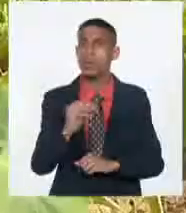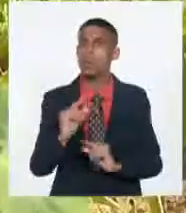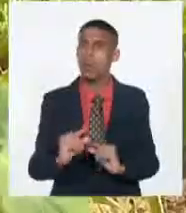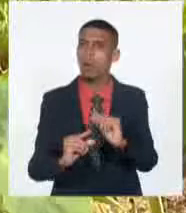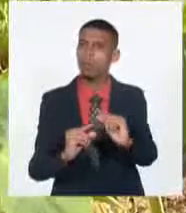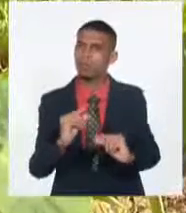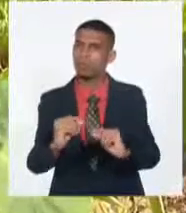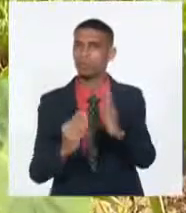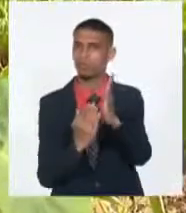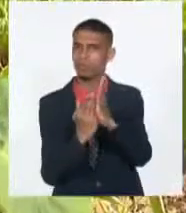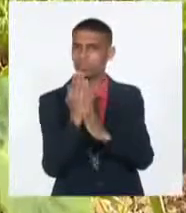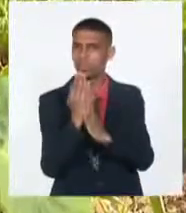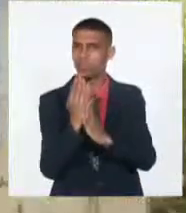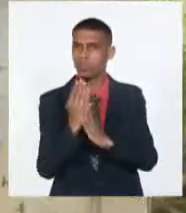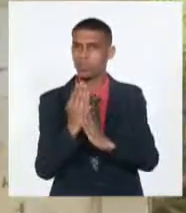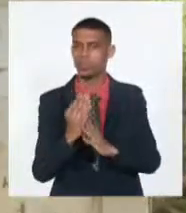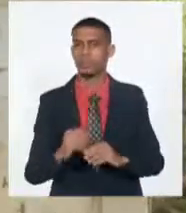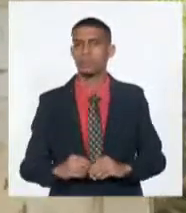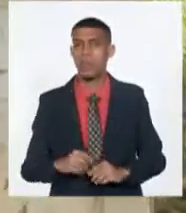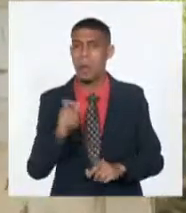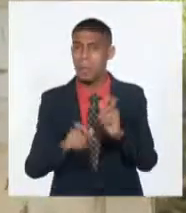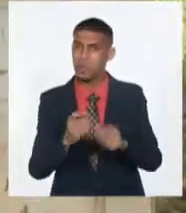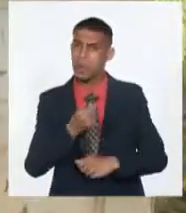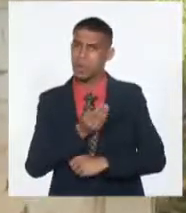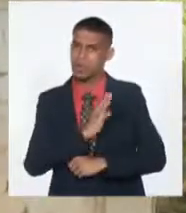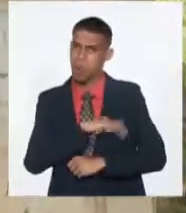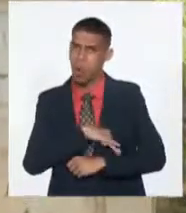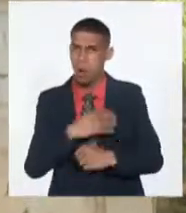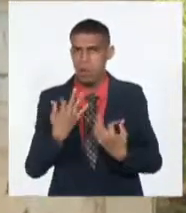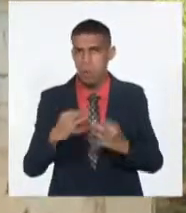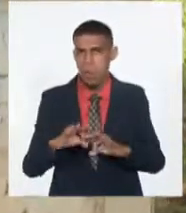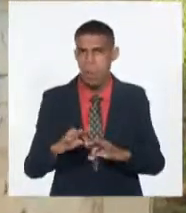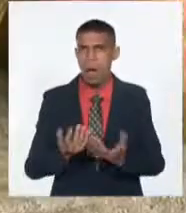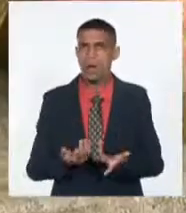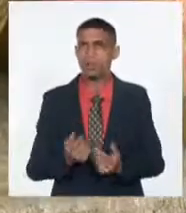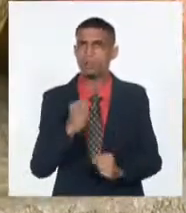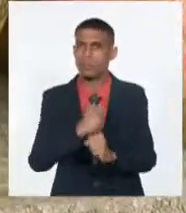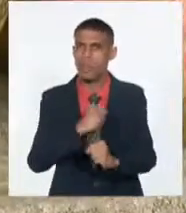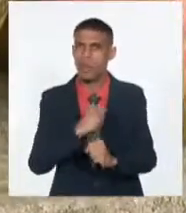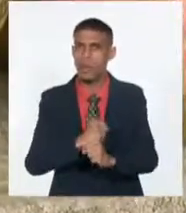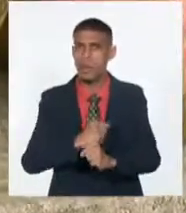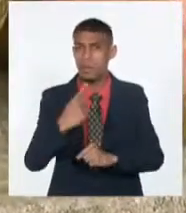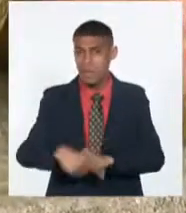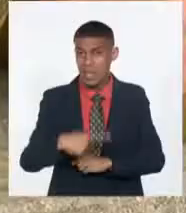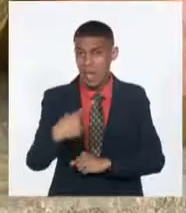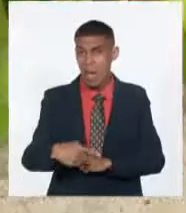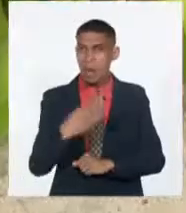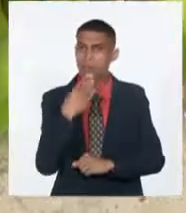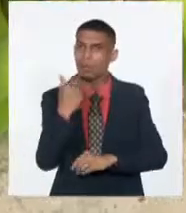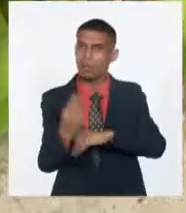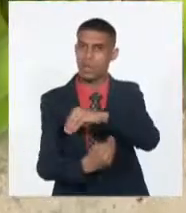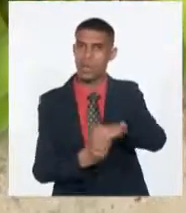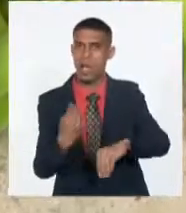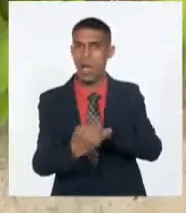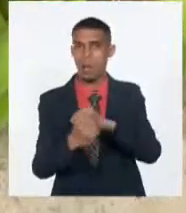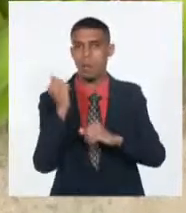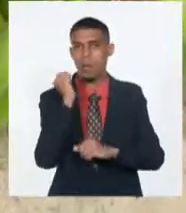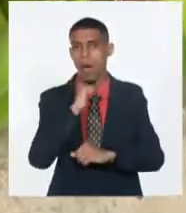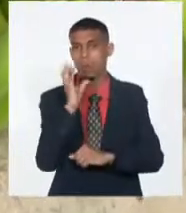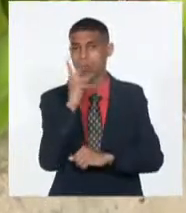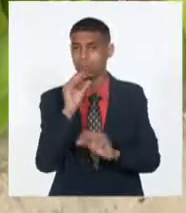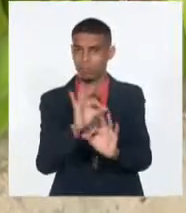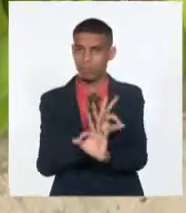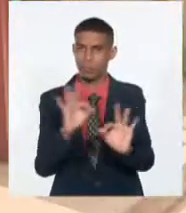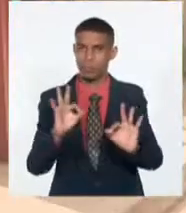Gente sencilla y trabajadora transita por sus calles y se esperan día a día por transformar su realidad y avanzar siempre